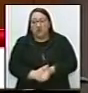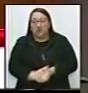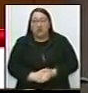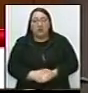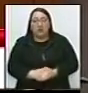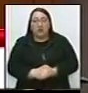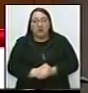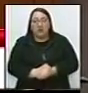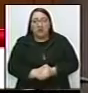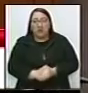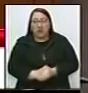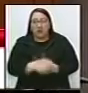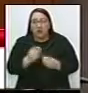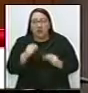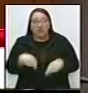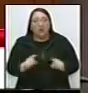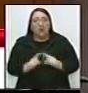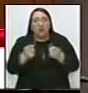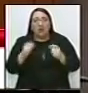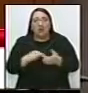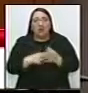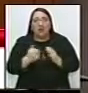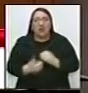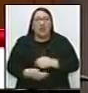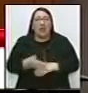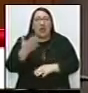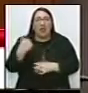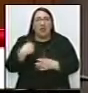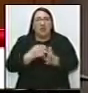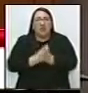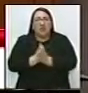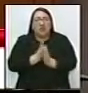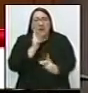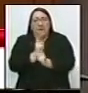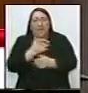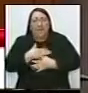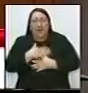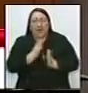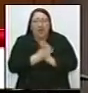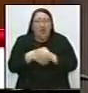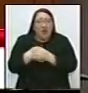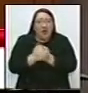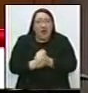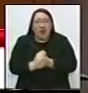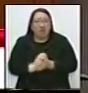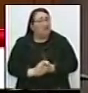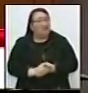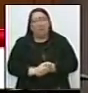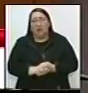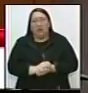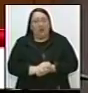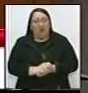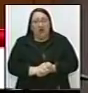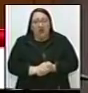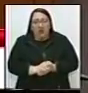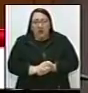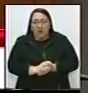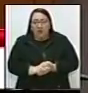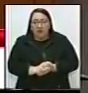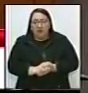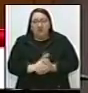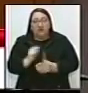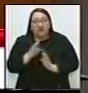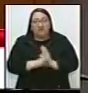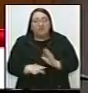consecuente, porque aquí no se trata de anteponer el interés personal a los intereses de la nación. Y menos